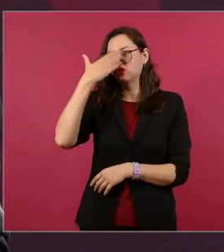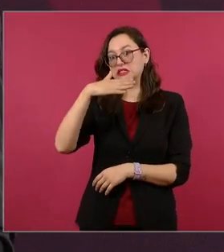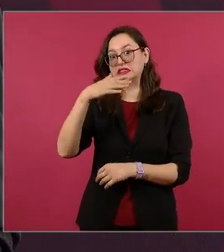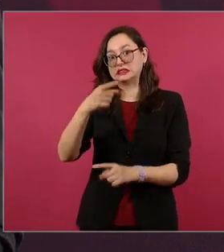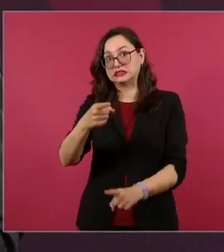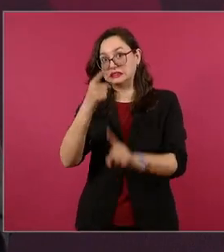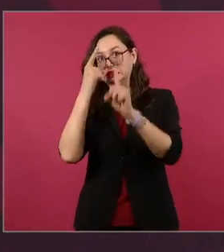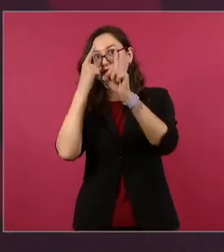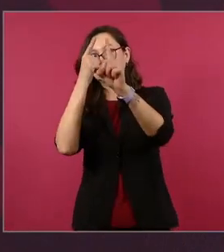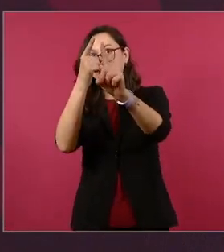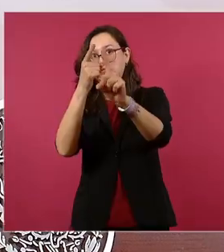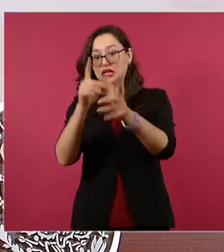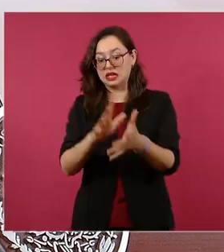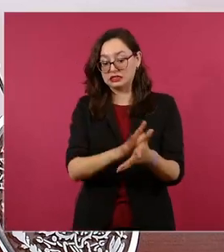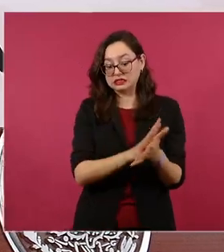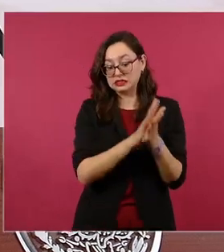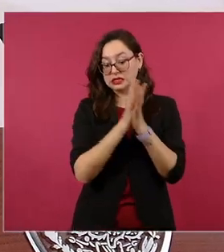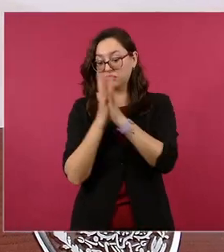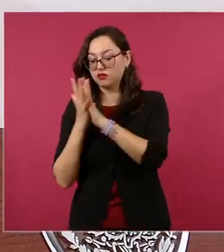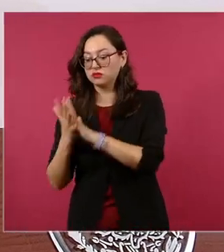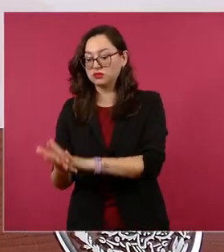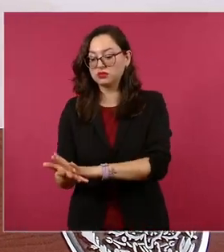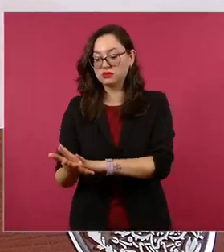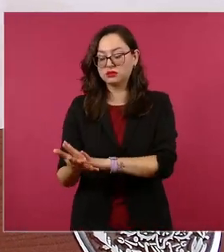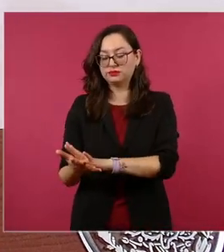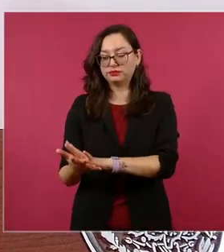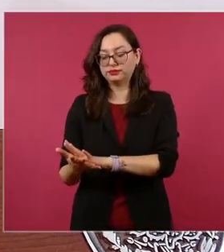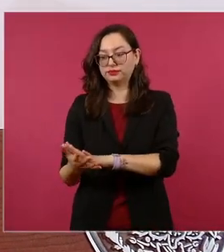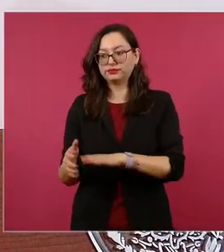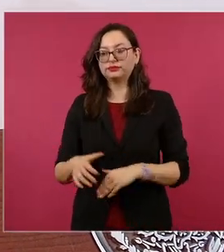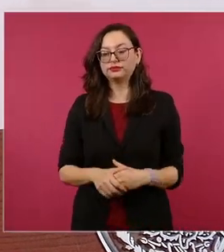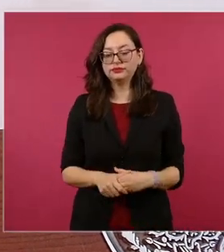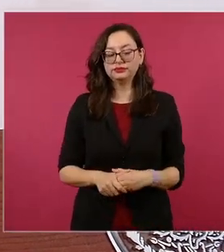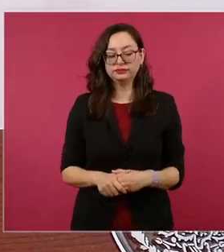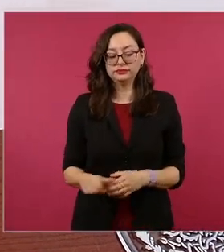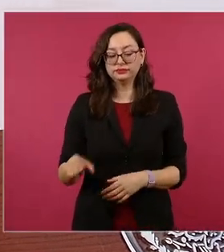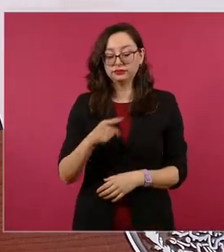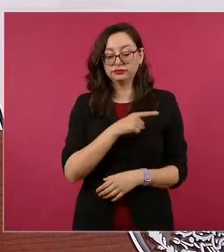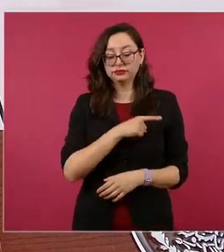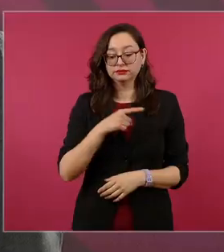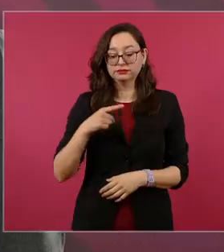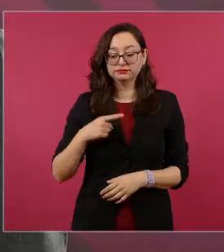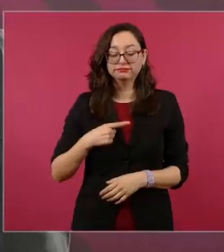tiene uno que estar dispuesto a pagar, entre otras cosas,